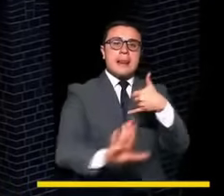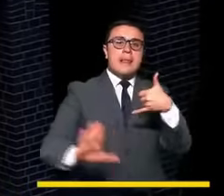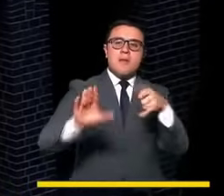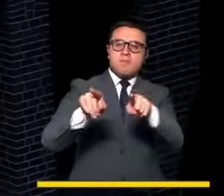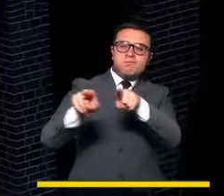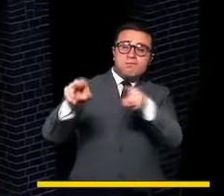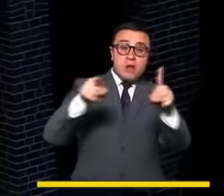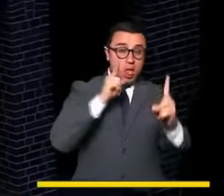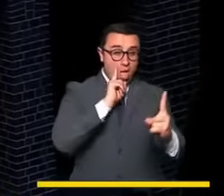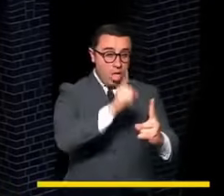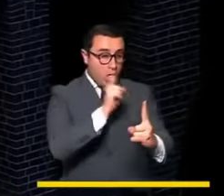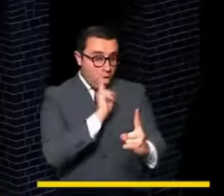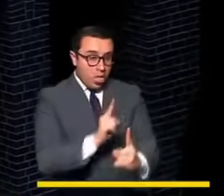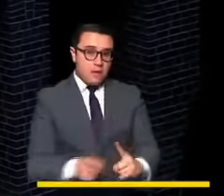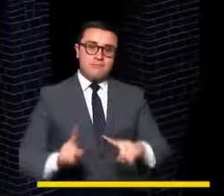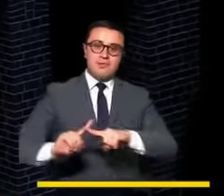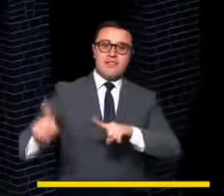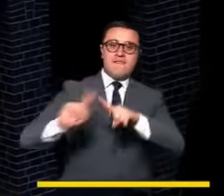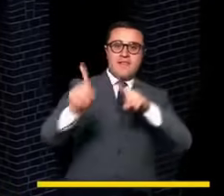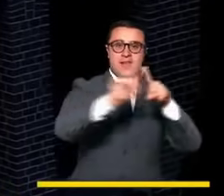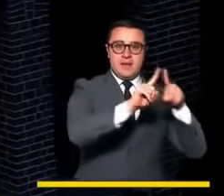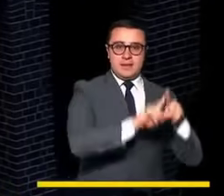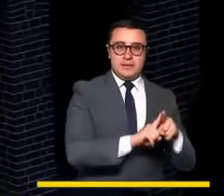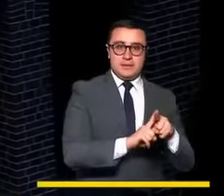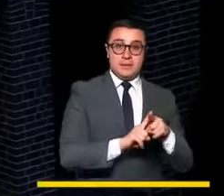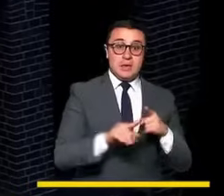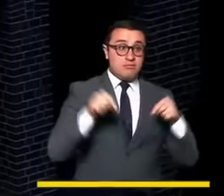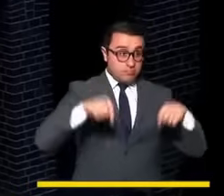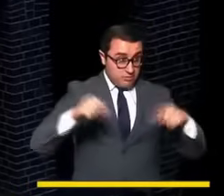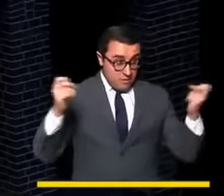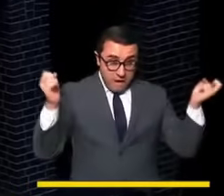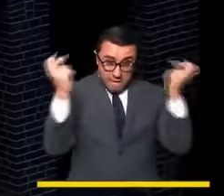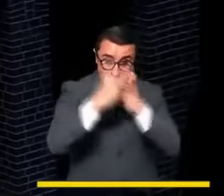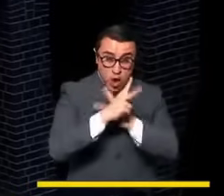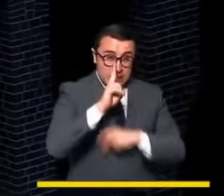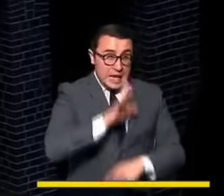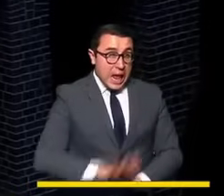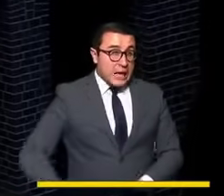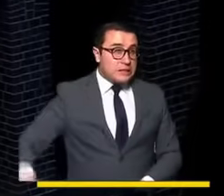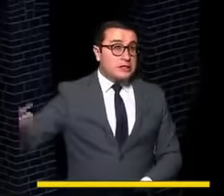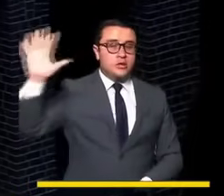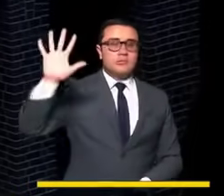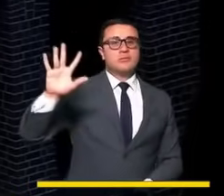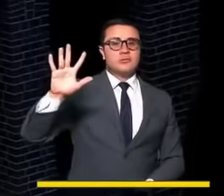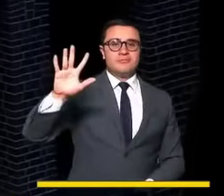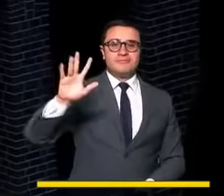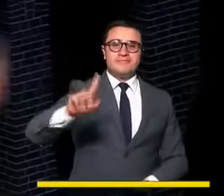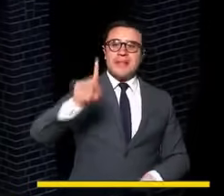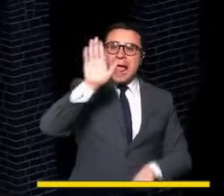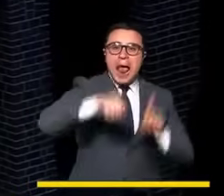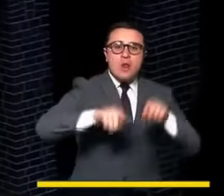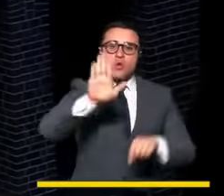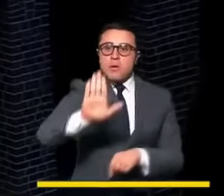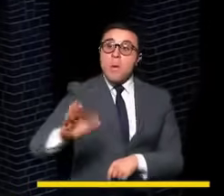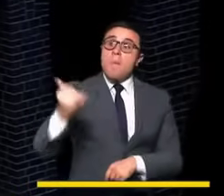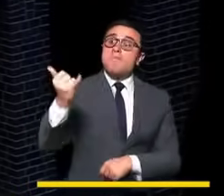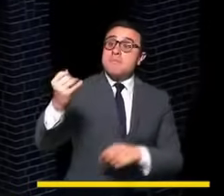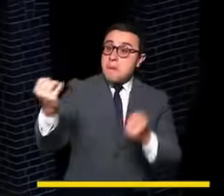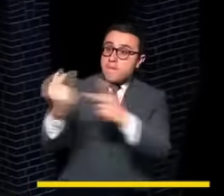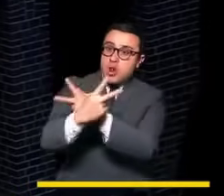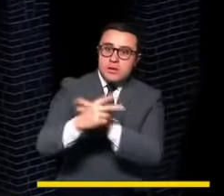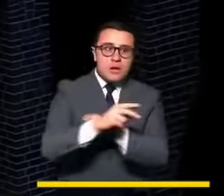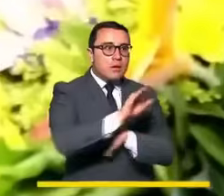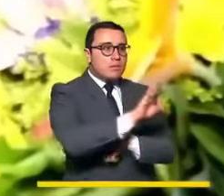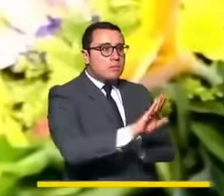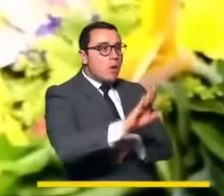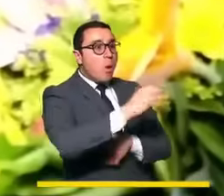causas diferentes. Nuestras violencias son regionales y algunas impactan en donde podríamos hacer